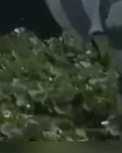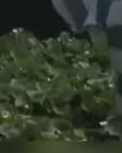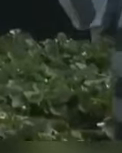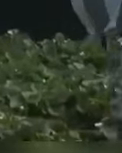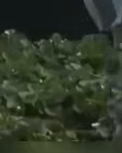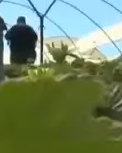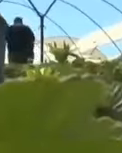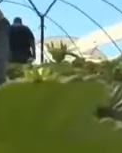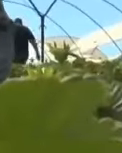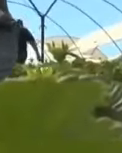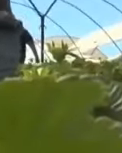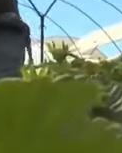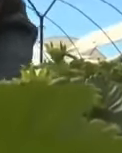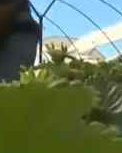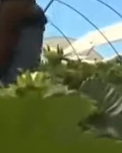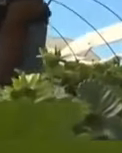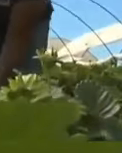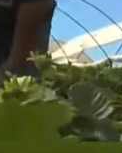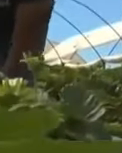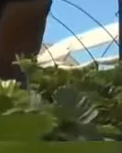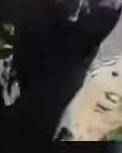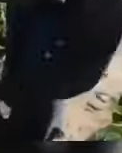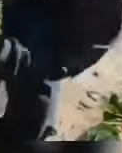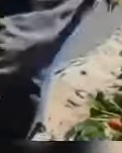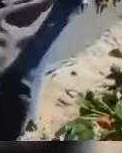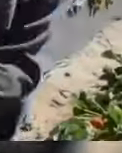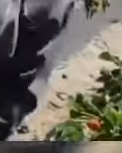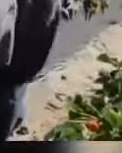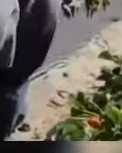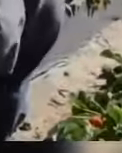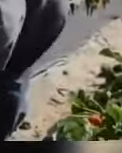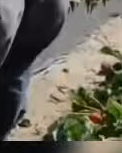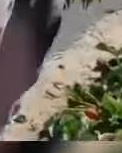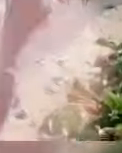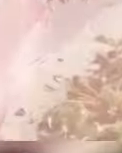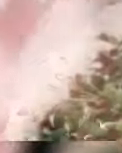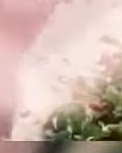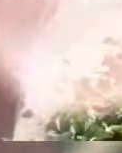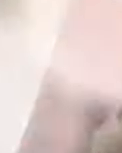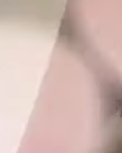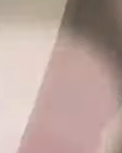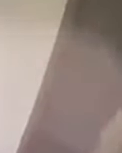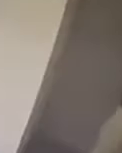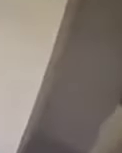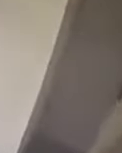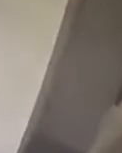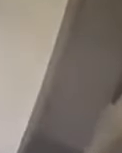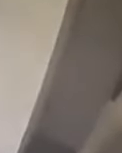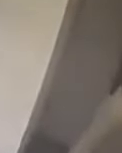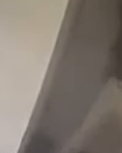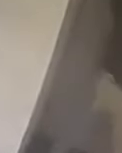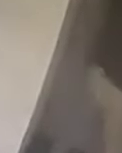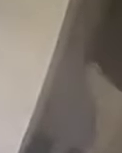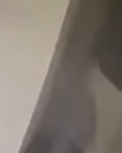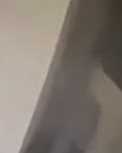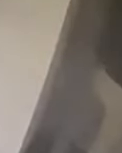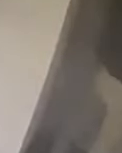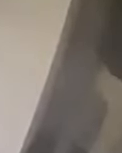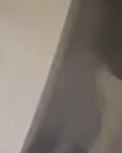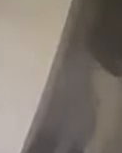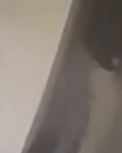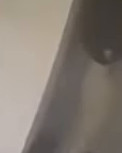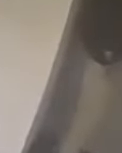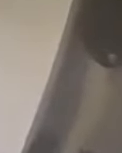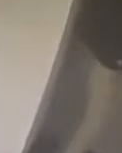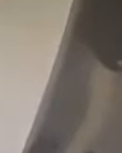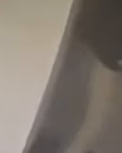de ventiladores durante la pandemia, la lujosa vida de sus cercanos y sus muy cercanos, la responsabilidad de sus